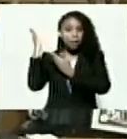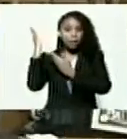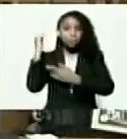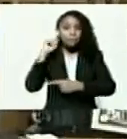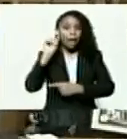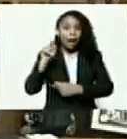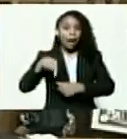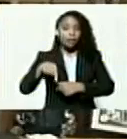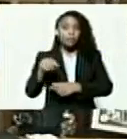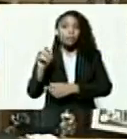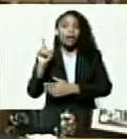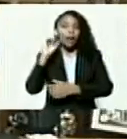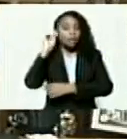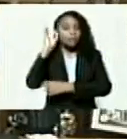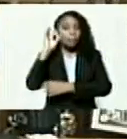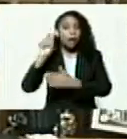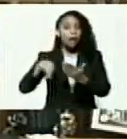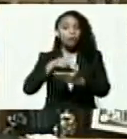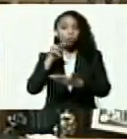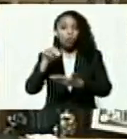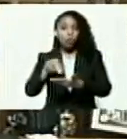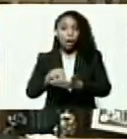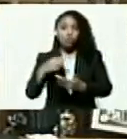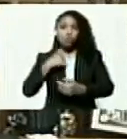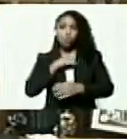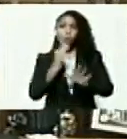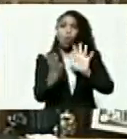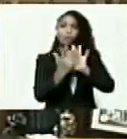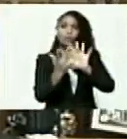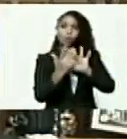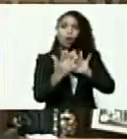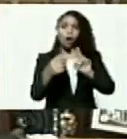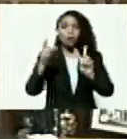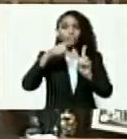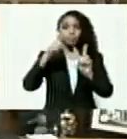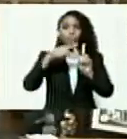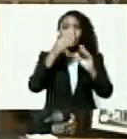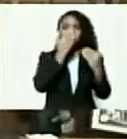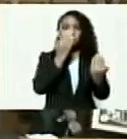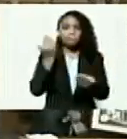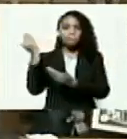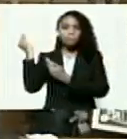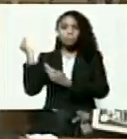el hemiciclo de sesiones del Palacio Federal Legislativo, nosotros retornamos el contacto a los estudios de Venezolana de Televisión.